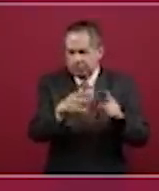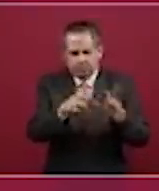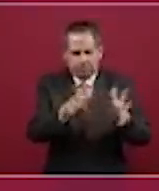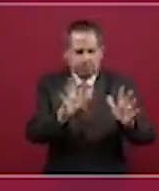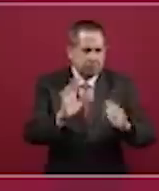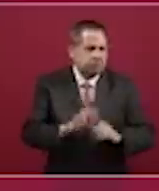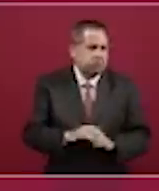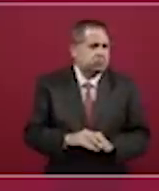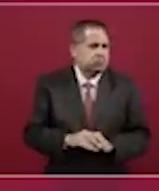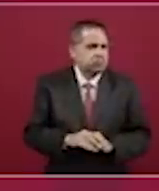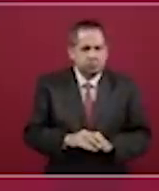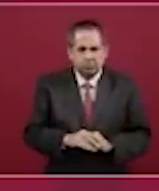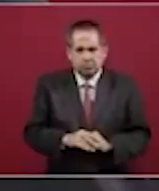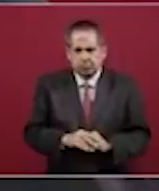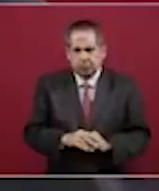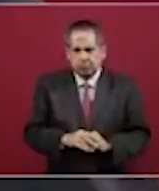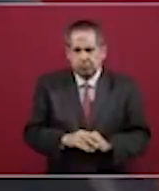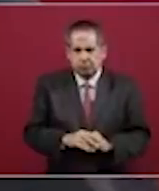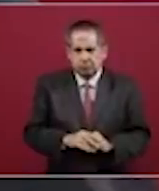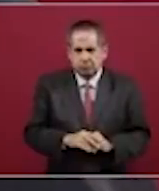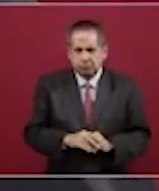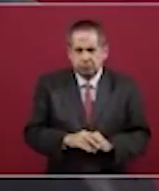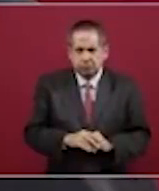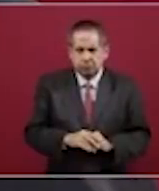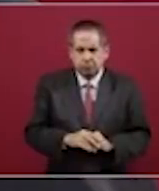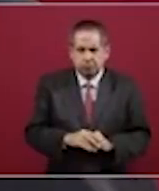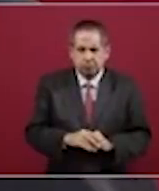10:30, ¿no? Sí.